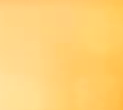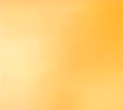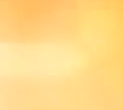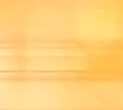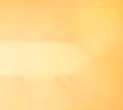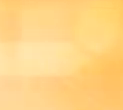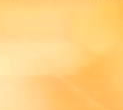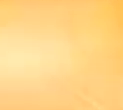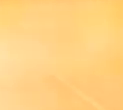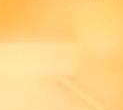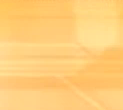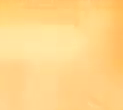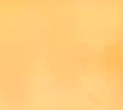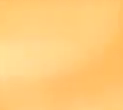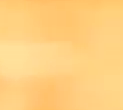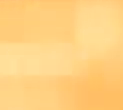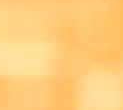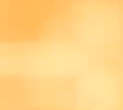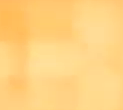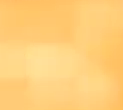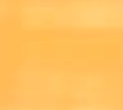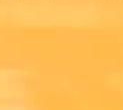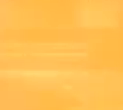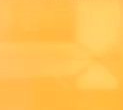Continúa La Pauta de Hoy.